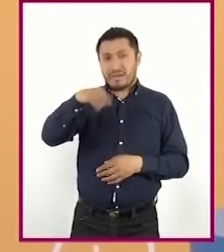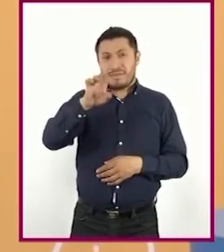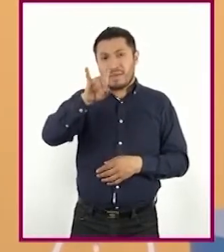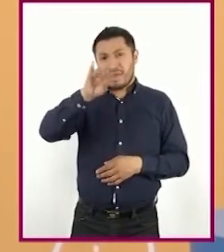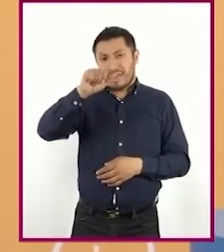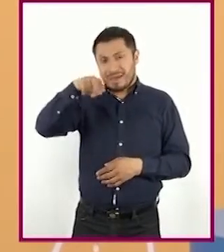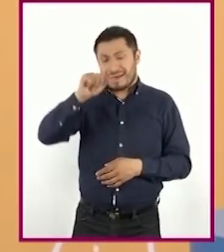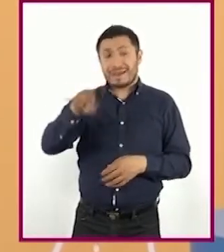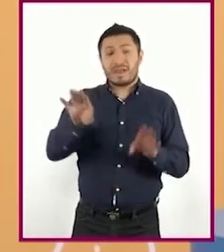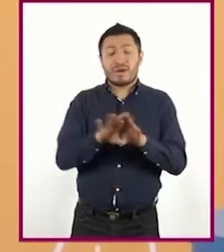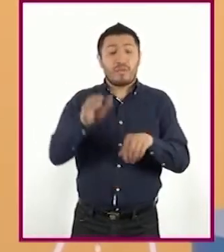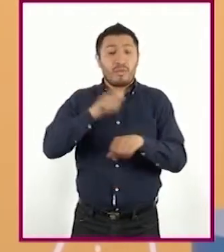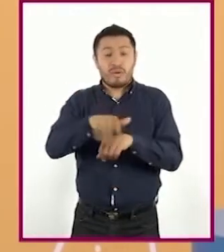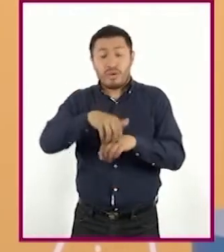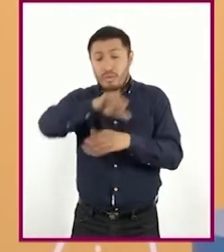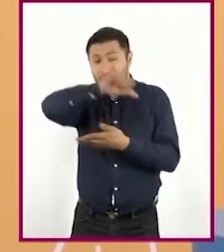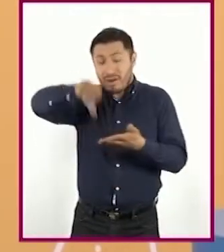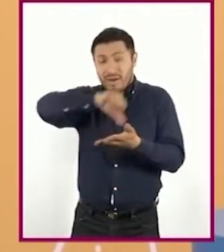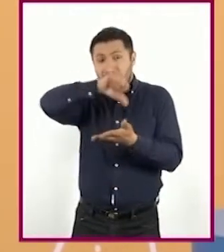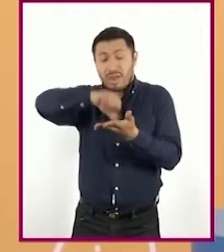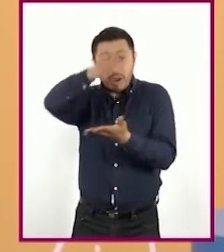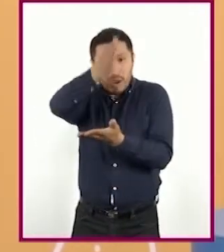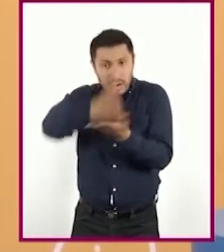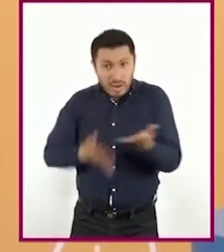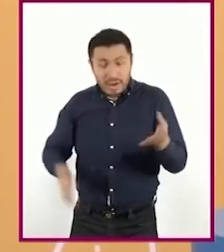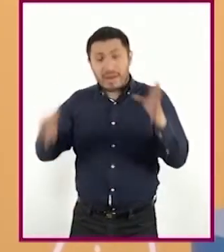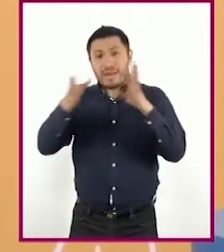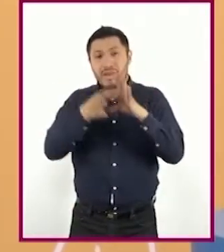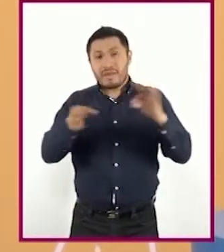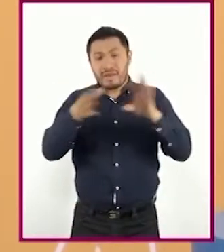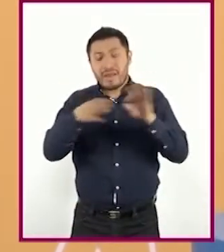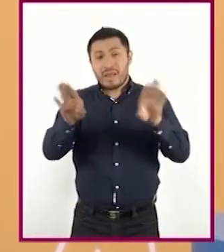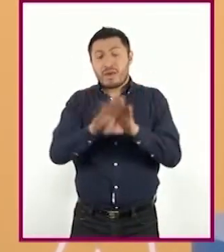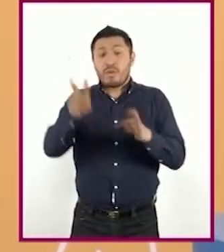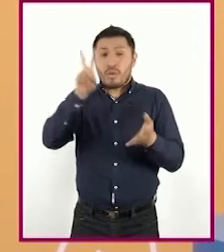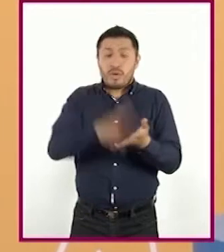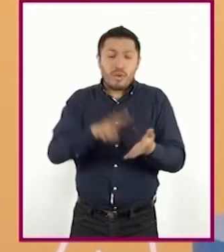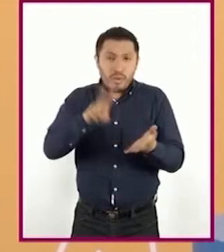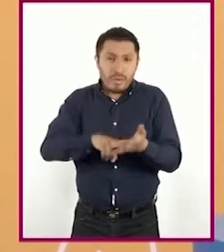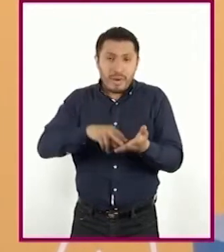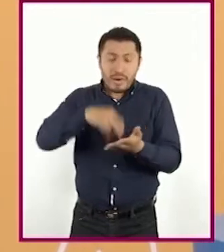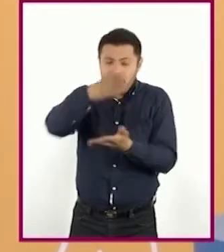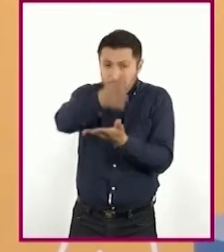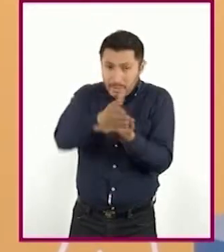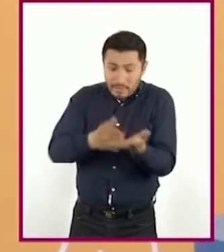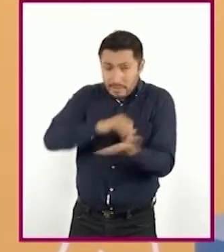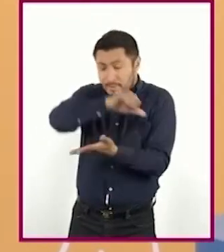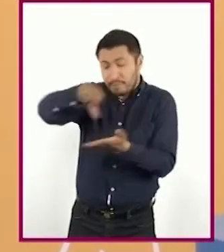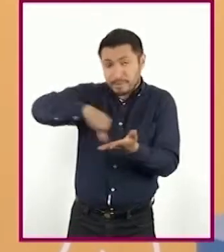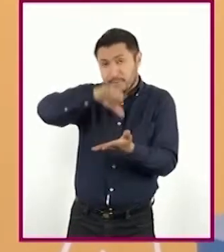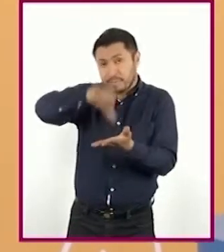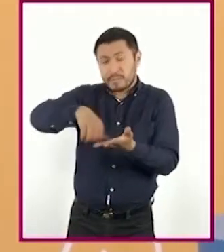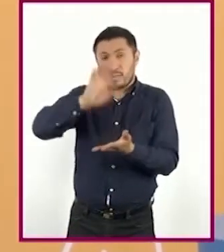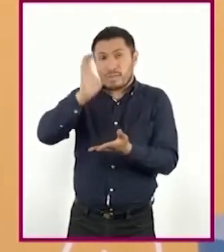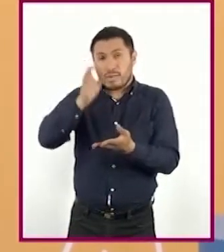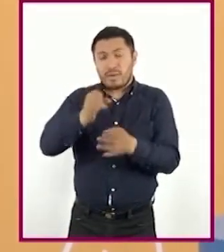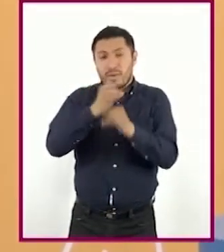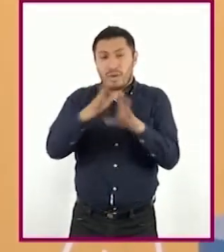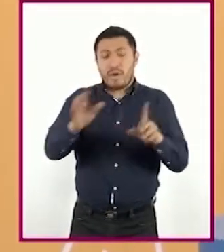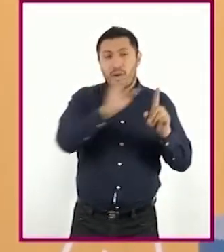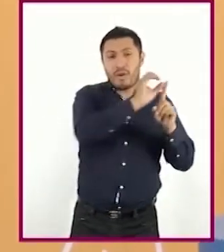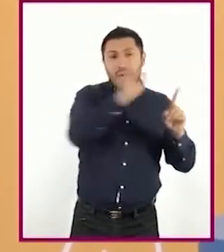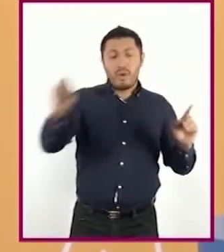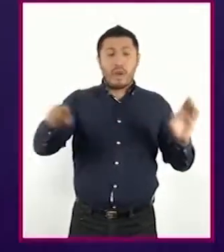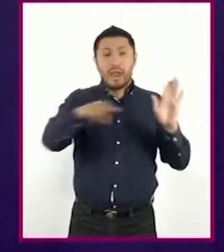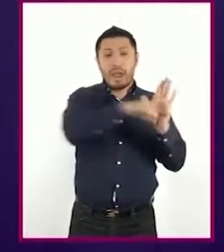medidas de tendencia central y se define como el valor que ocupa la posición central cuando los datos se ordenan de menor